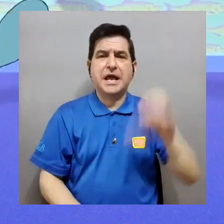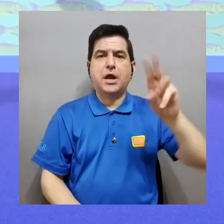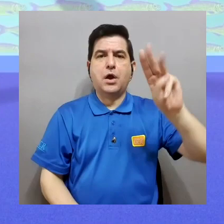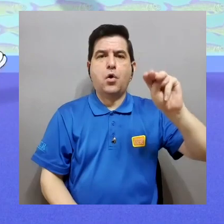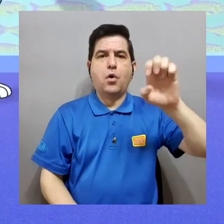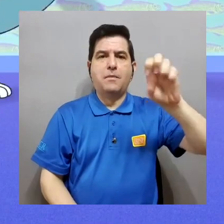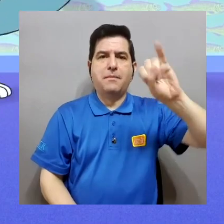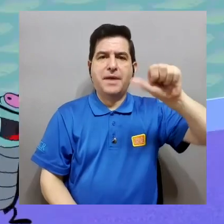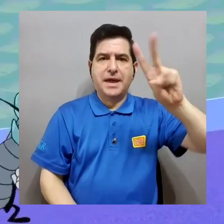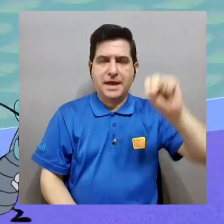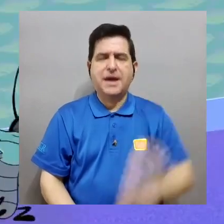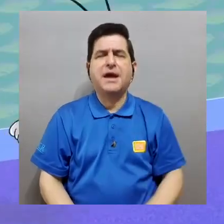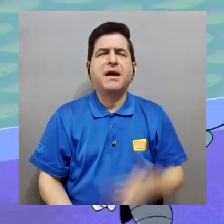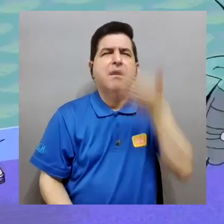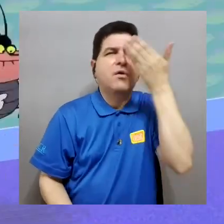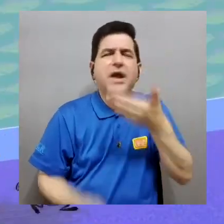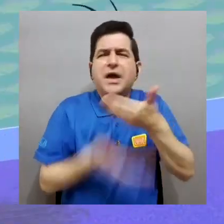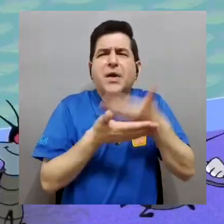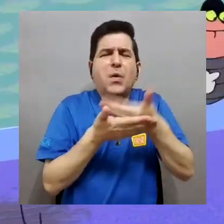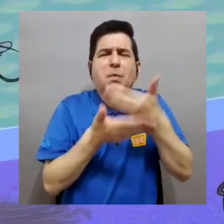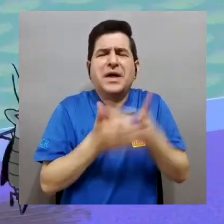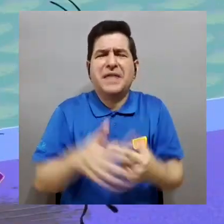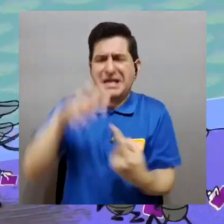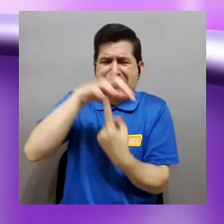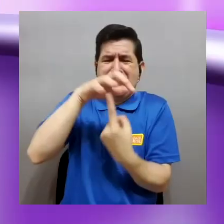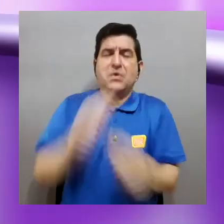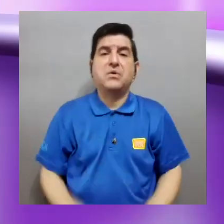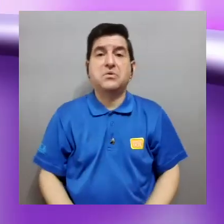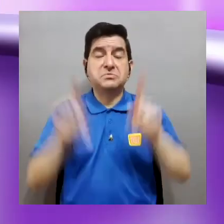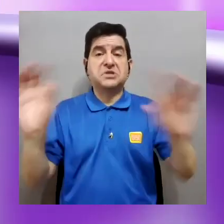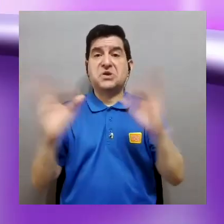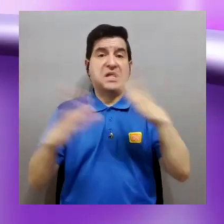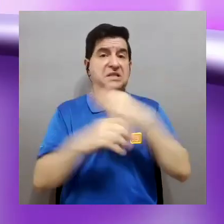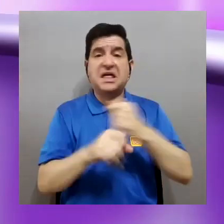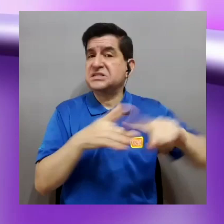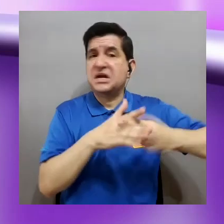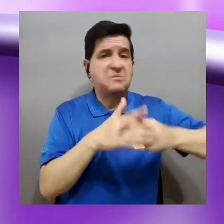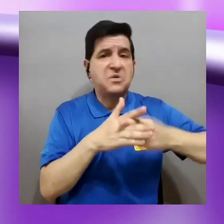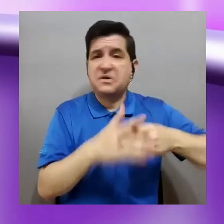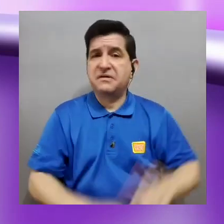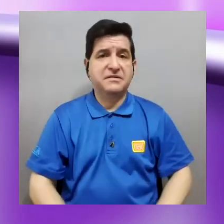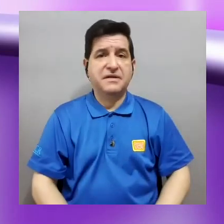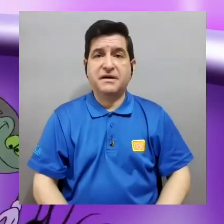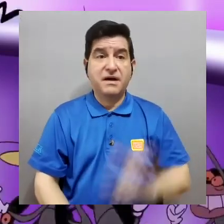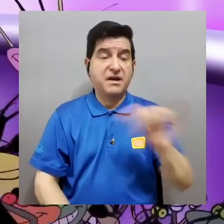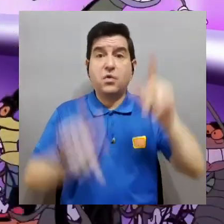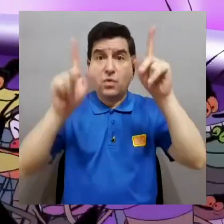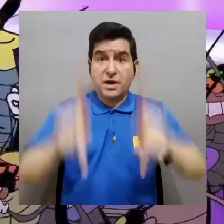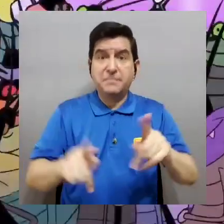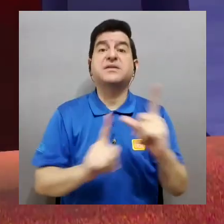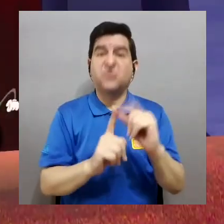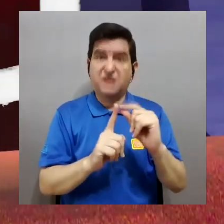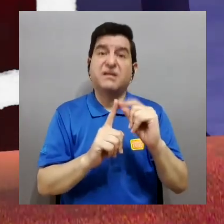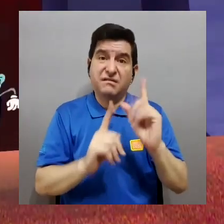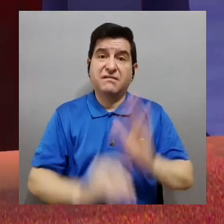comején, olían feo, olían humedad, hongos, y aún así los caseros no hacían nada por arreglar esas cosas porque igual hay gente que lo va